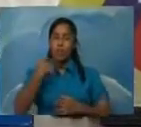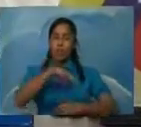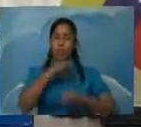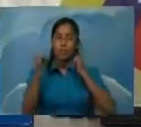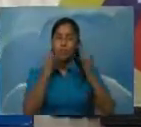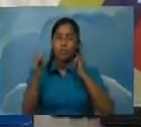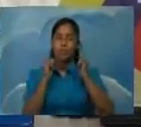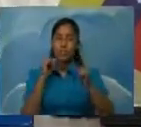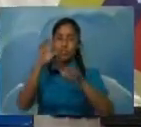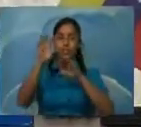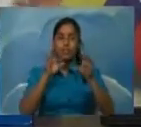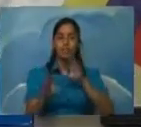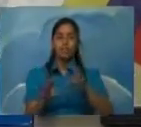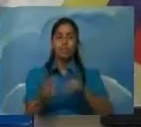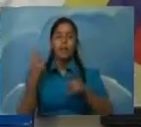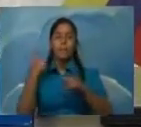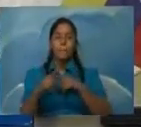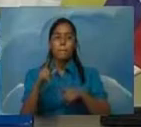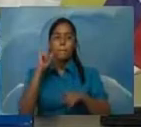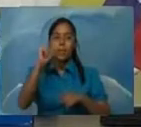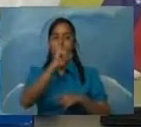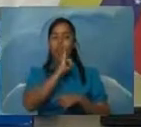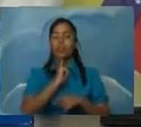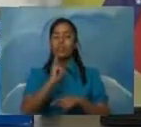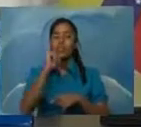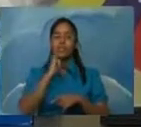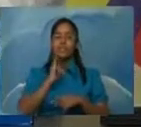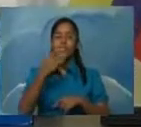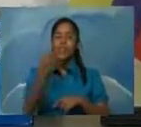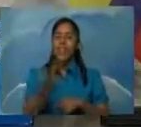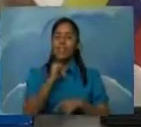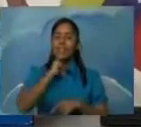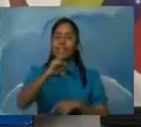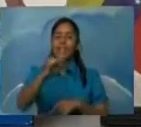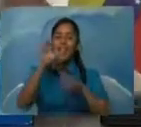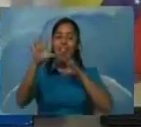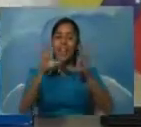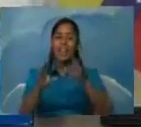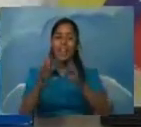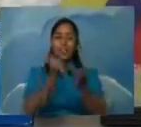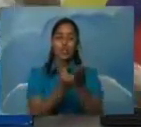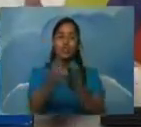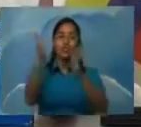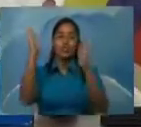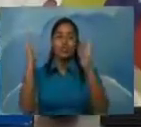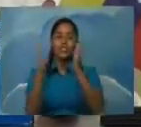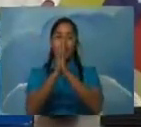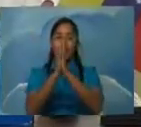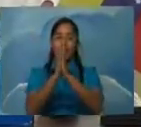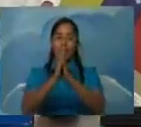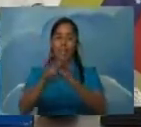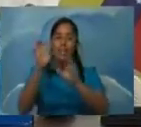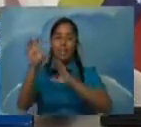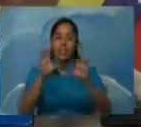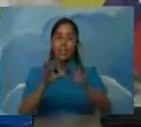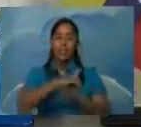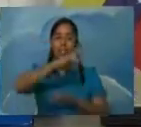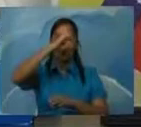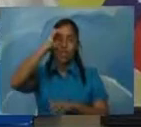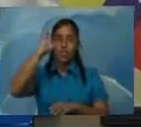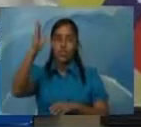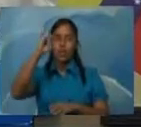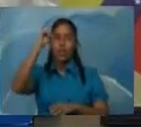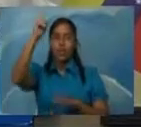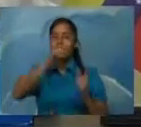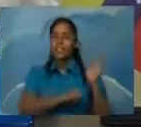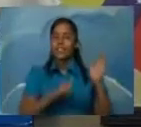fiestas nacionales, pero Israel, que es la nación santa, la nación de Dios, el